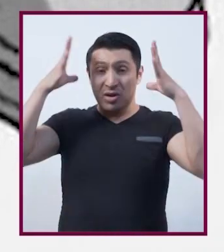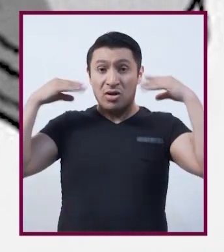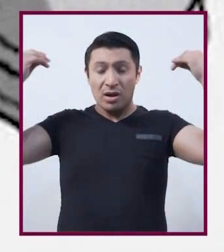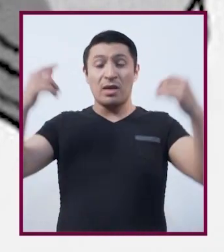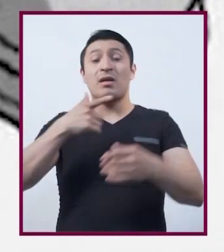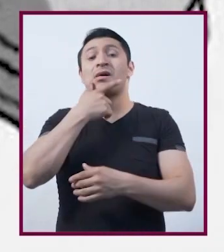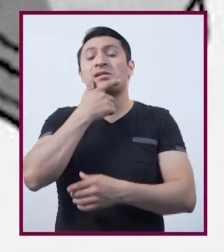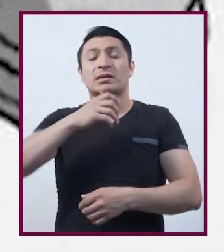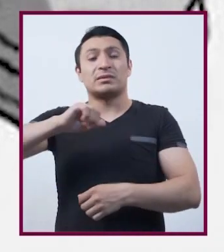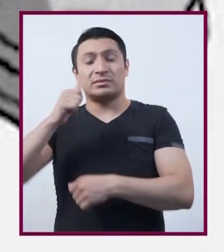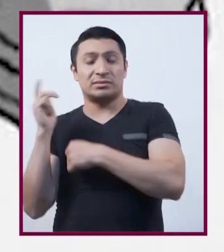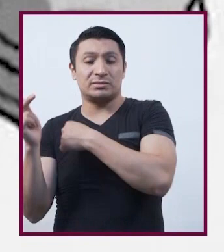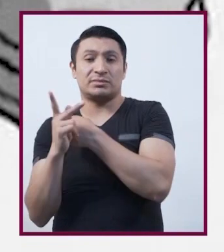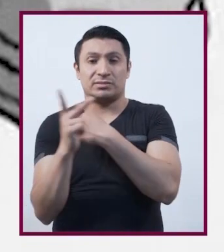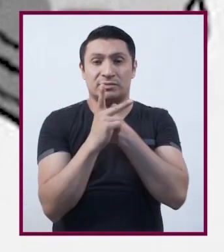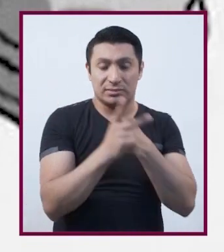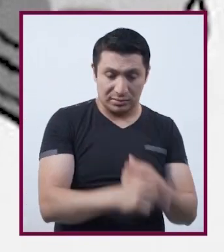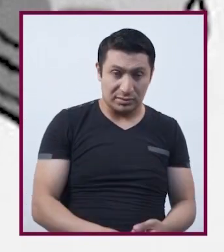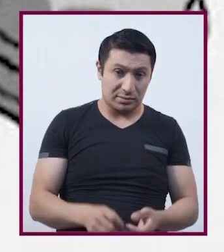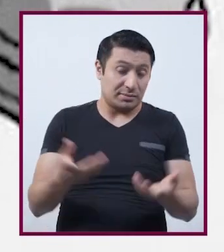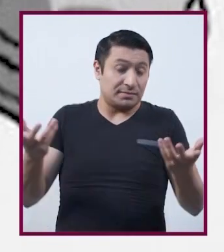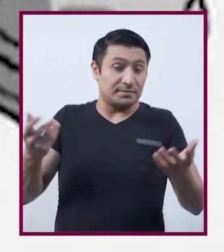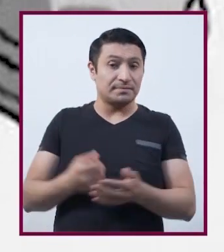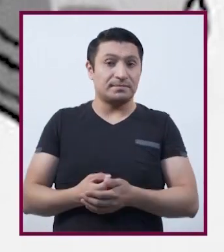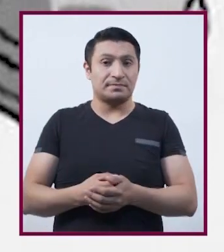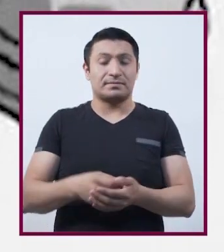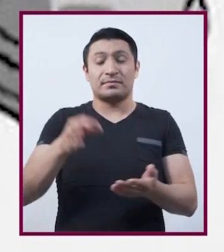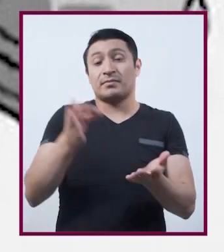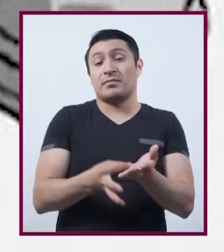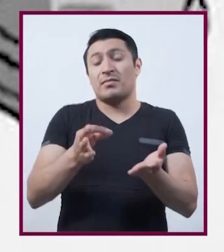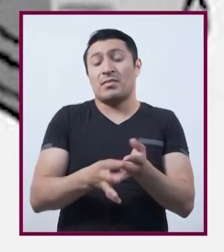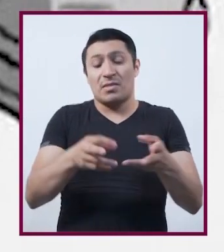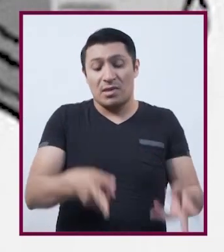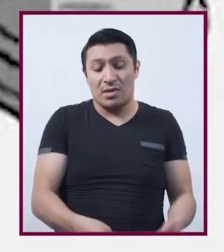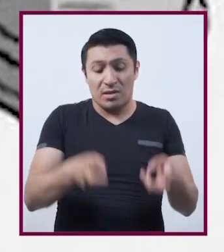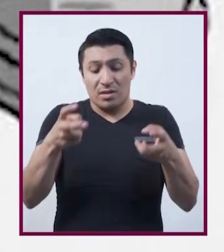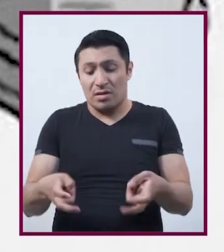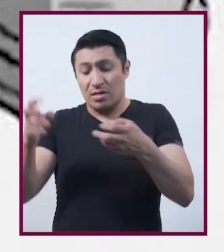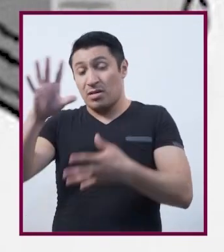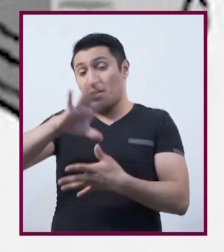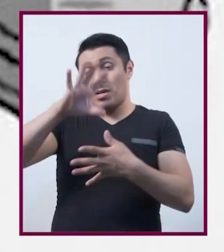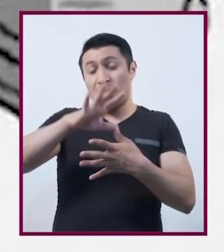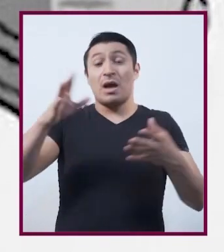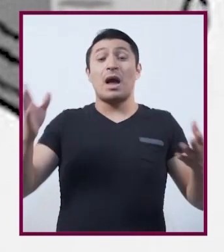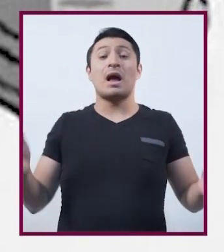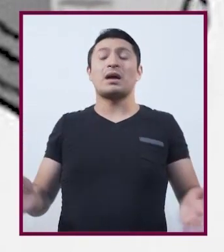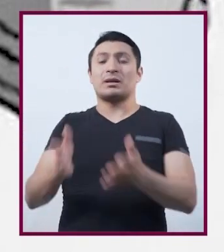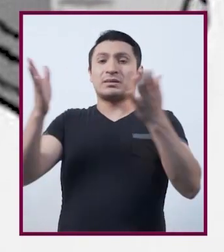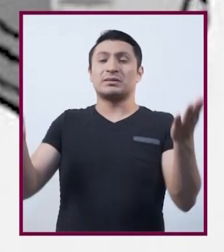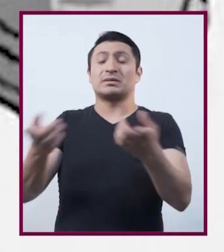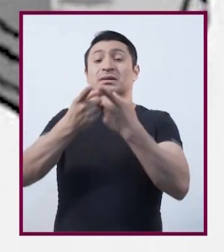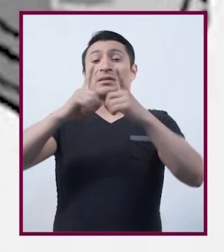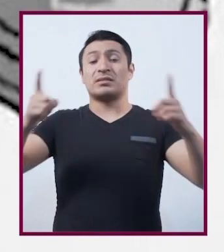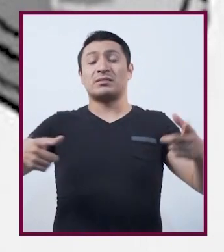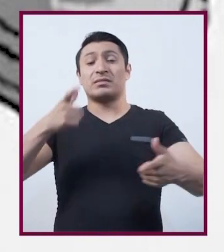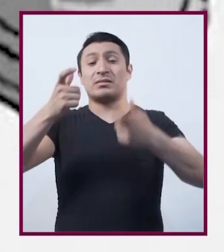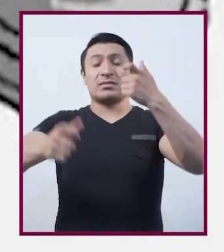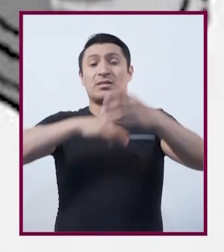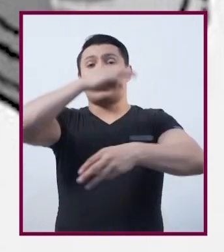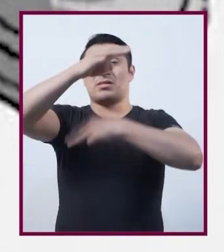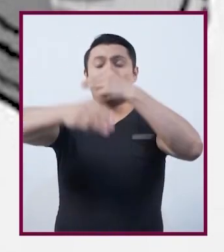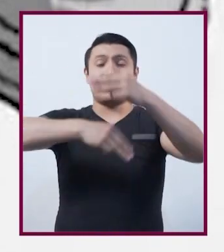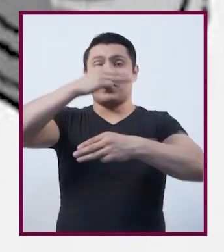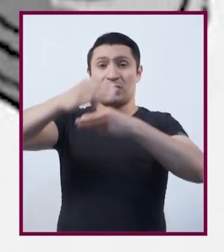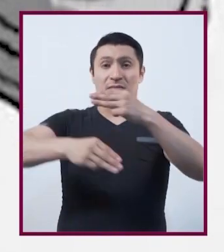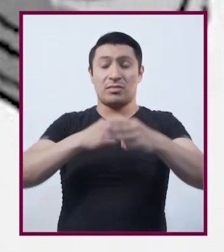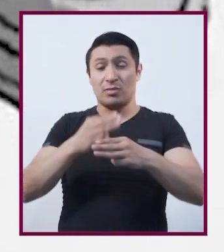la plata, pero también el azúcar de las islas del Caribe, Veracruz, la costa peruana y Brasil, y el café de Colombia, lo mismo